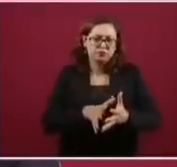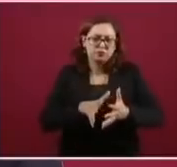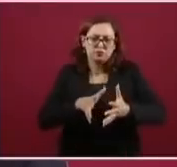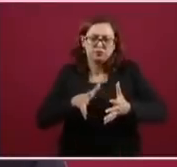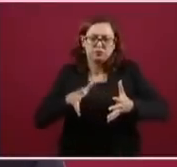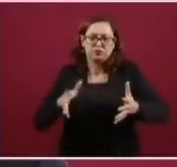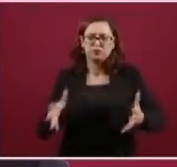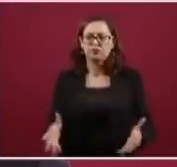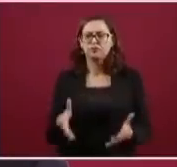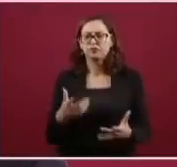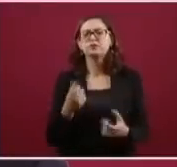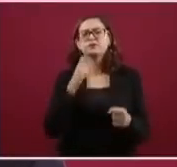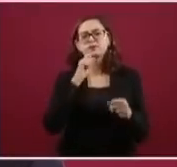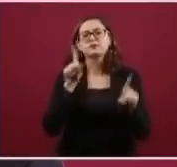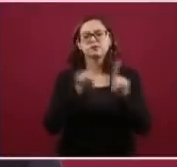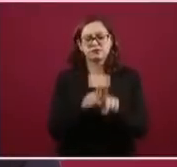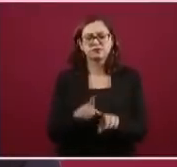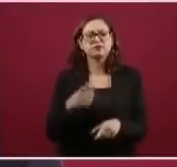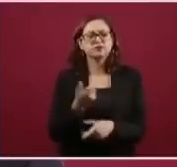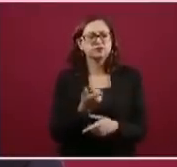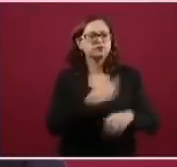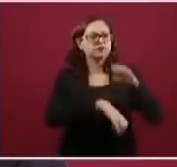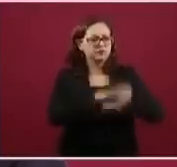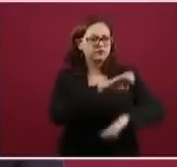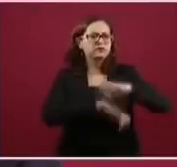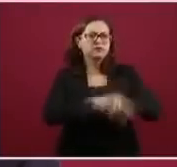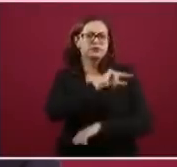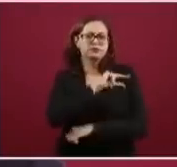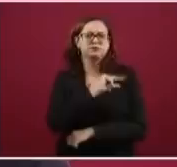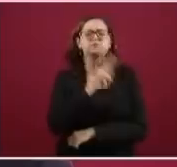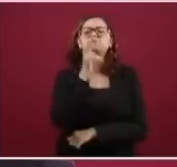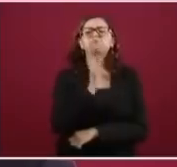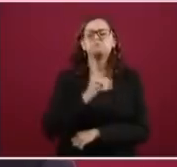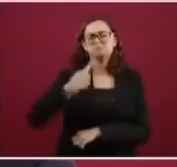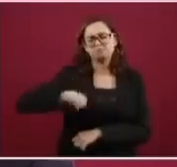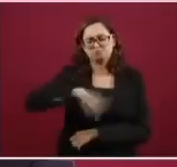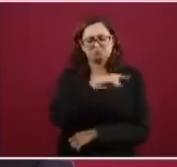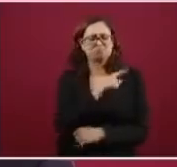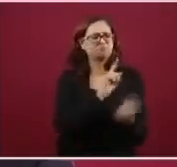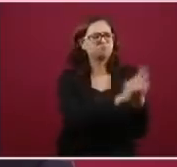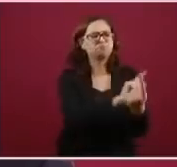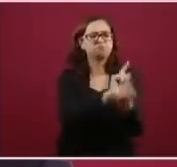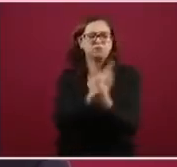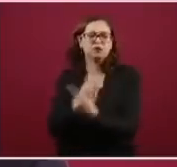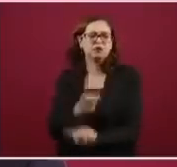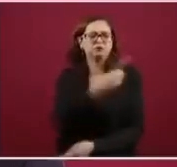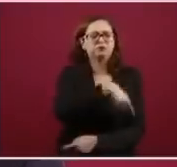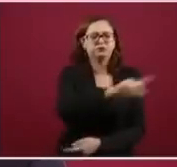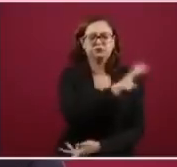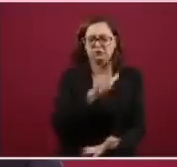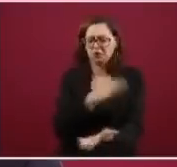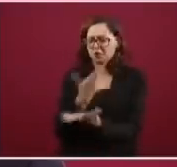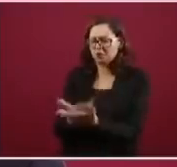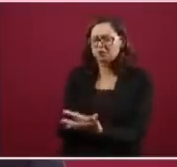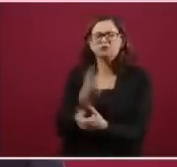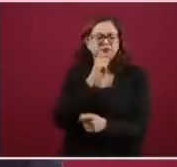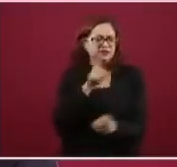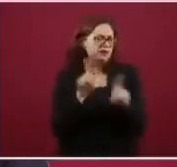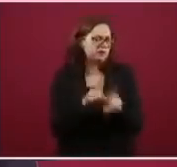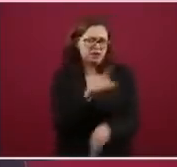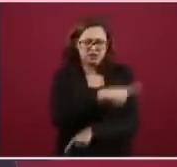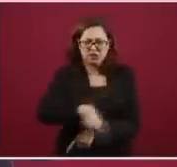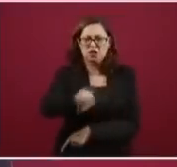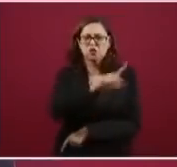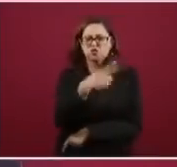en el lado de en el lado de hacienda con las compañías petroleras ellas nos han traído sus planes y claramente van a estar produciendo montos importantes